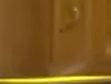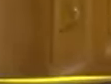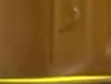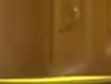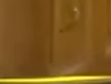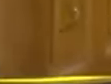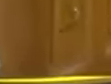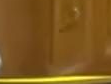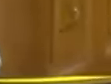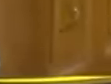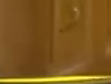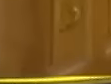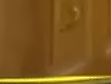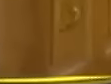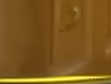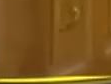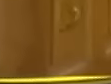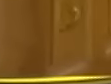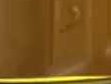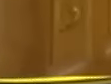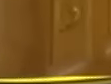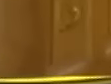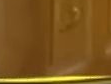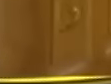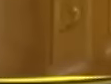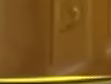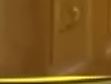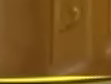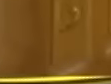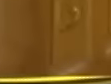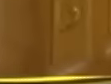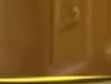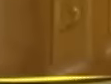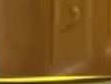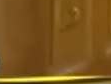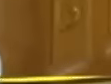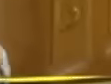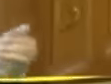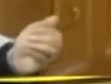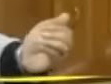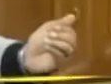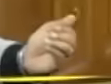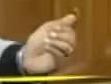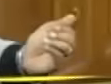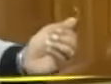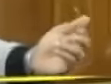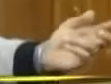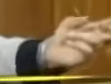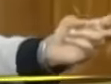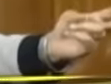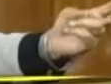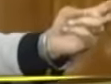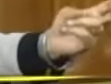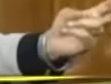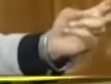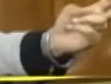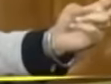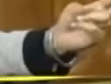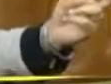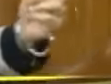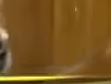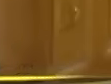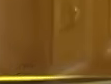Paso a paso, poco a poco, paulatinamente. Es como un cuerpo que es sometido